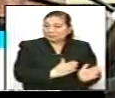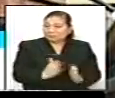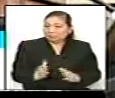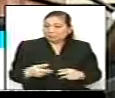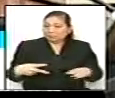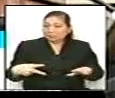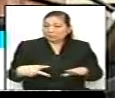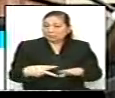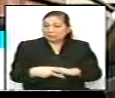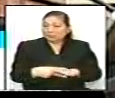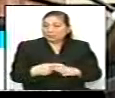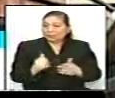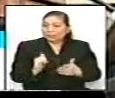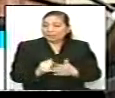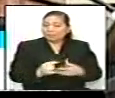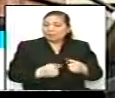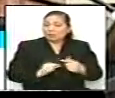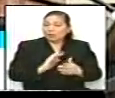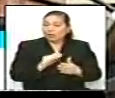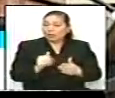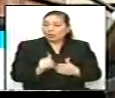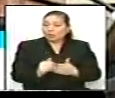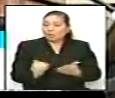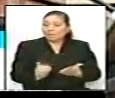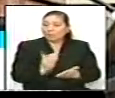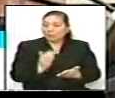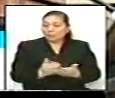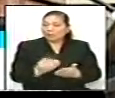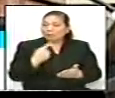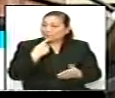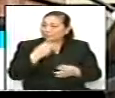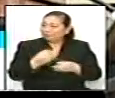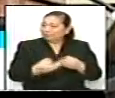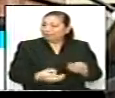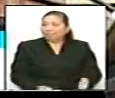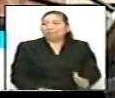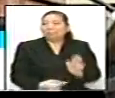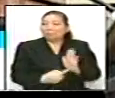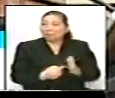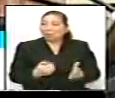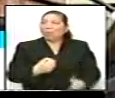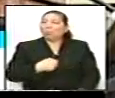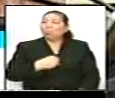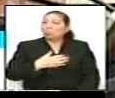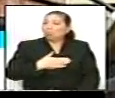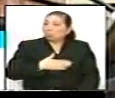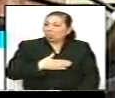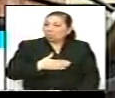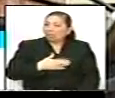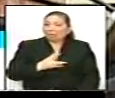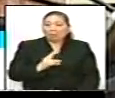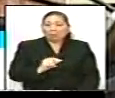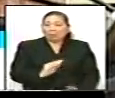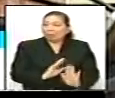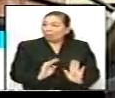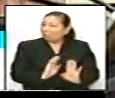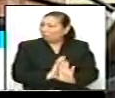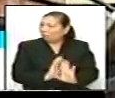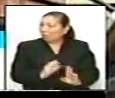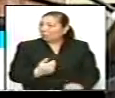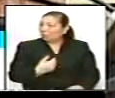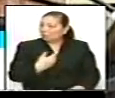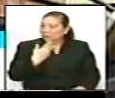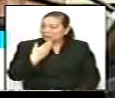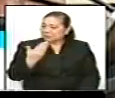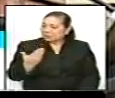de zona reservada, es que vinieron todos los problemas que les digo. Aparecieron propietarios, ahora no tenemos ni presencia,